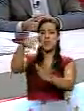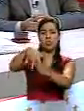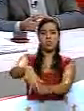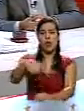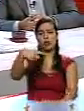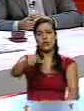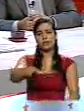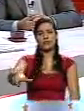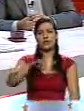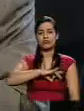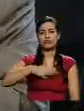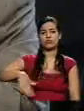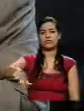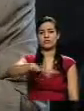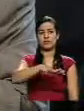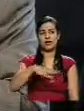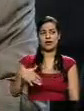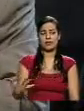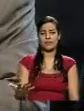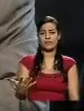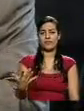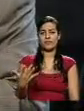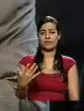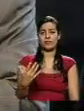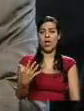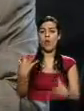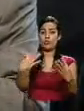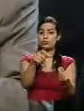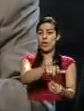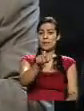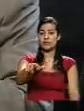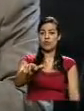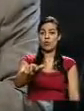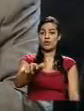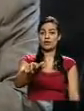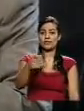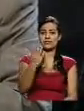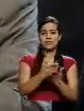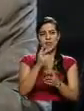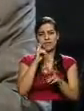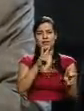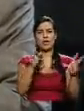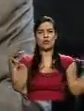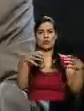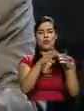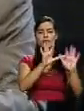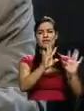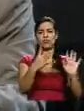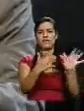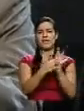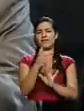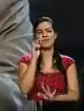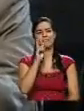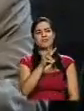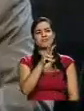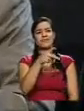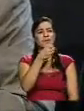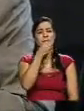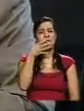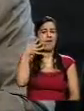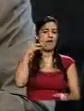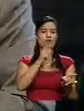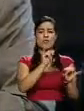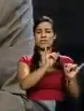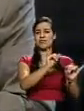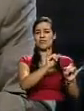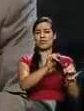de menor calidad. A consecuencia de ello, muchos miraban la gesta del 19 de abril como un asunto de blancos, que se